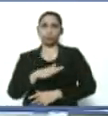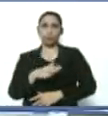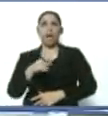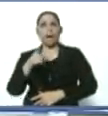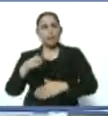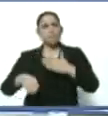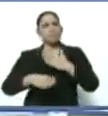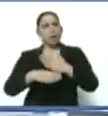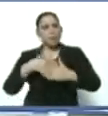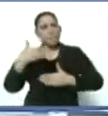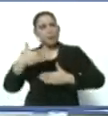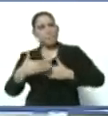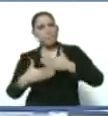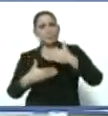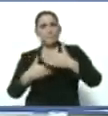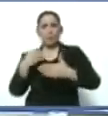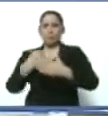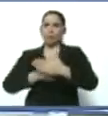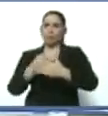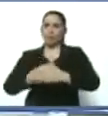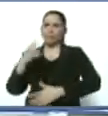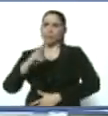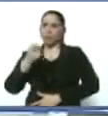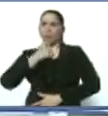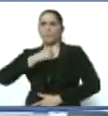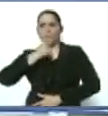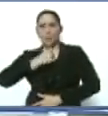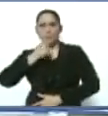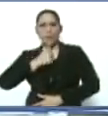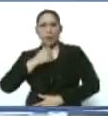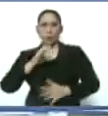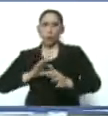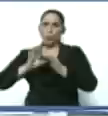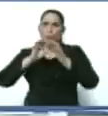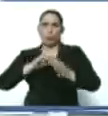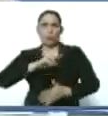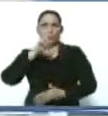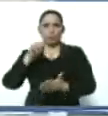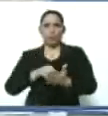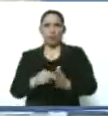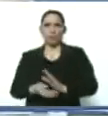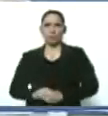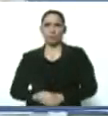Ahí vamos, en batalla, perseverando, en unión nacional.